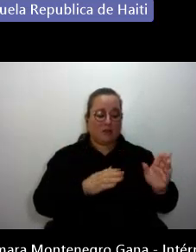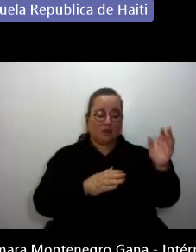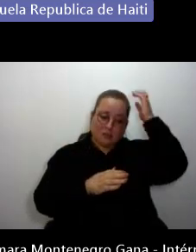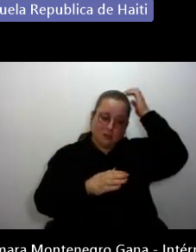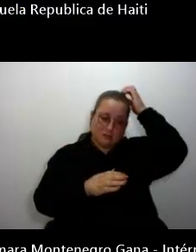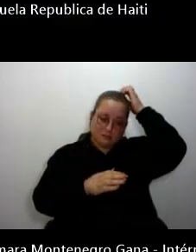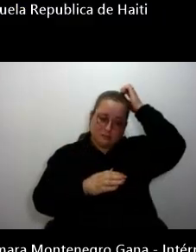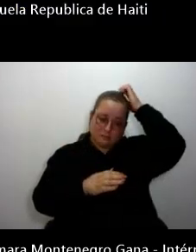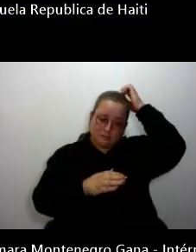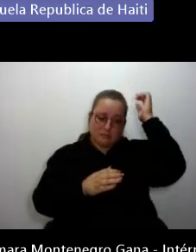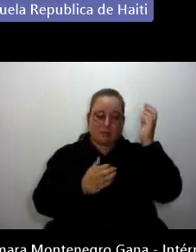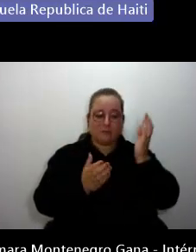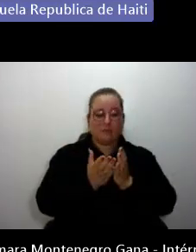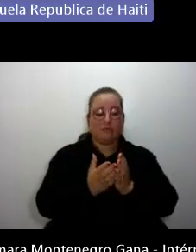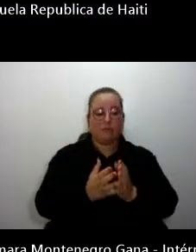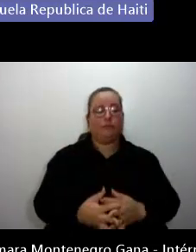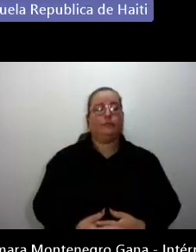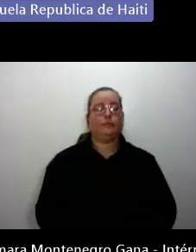estudiante.